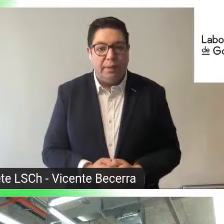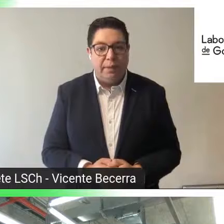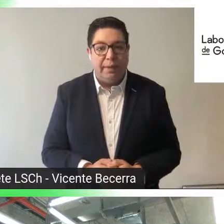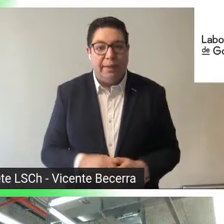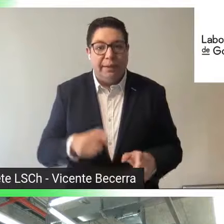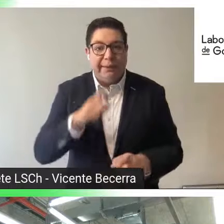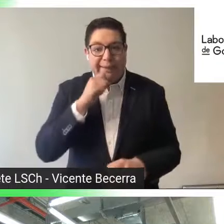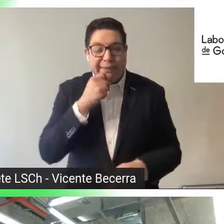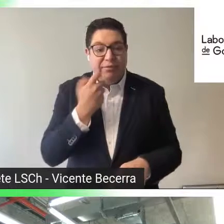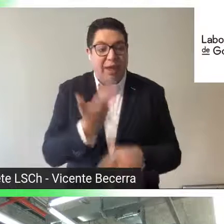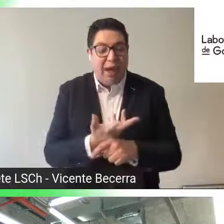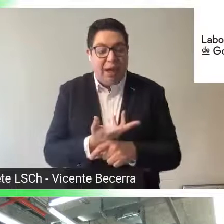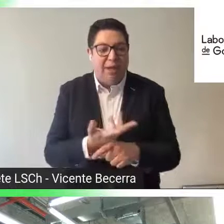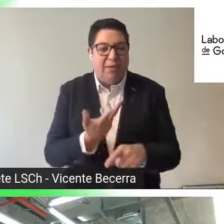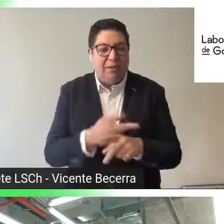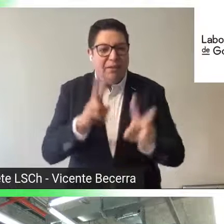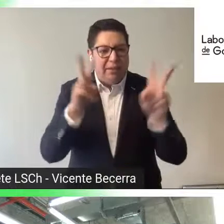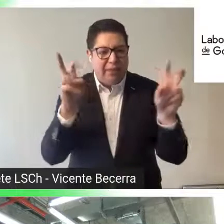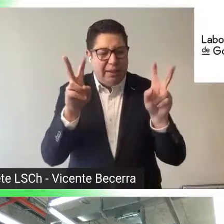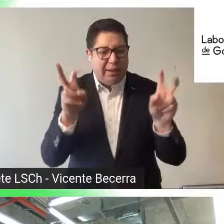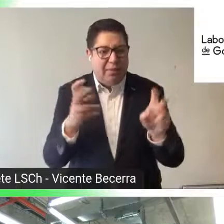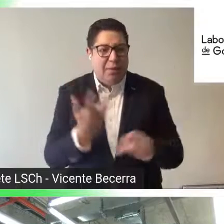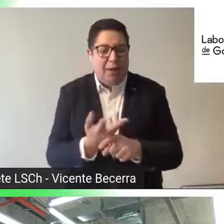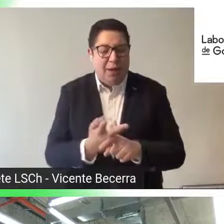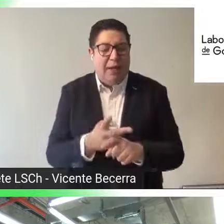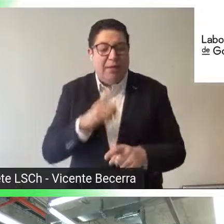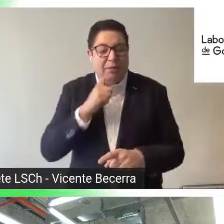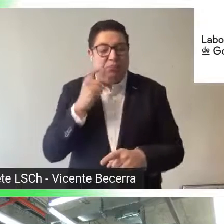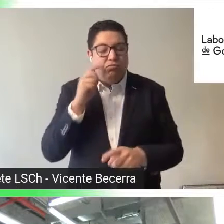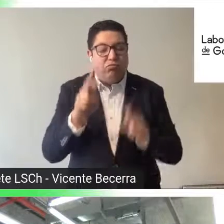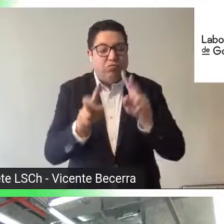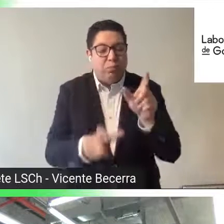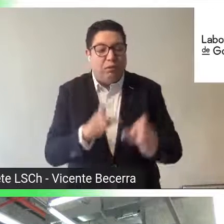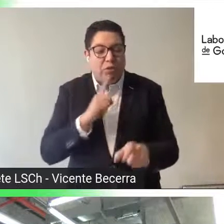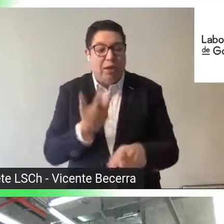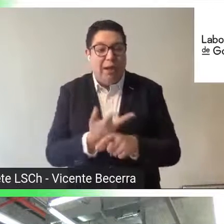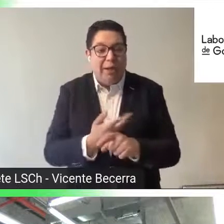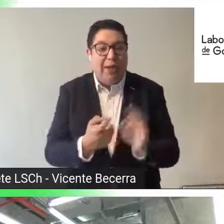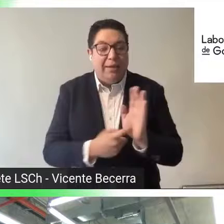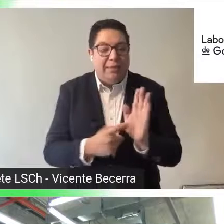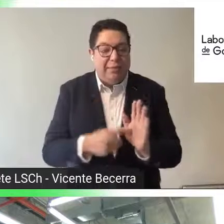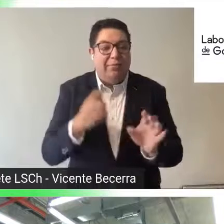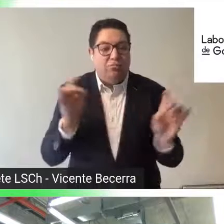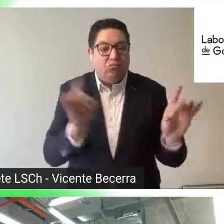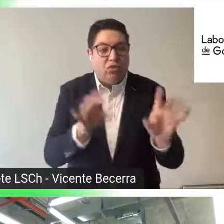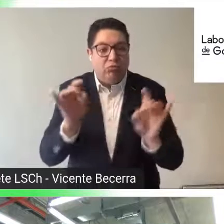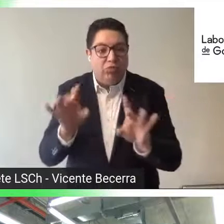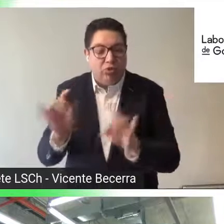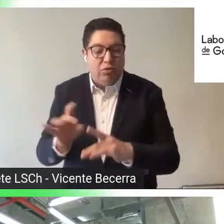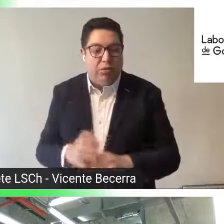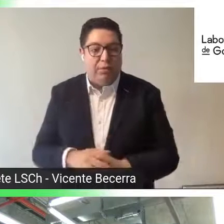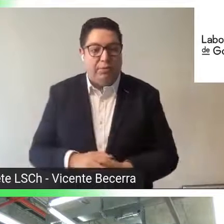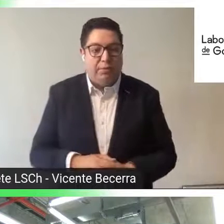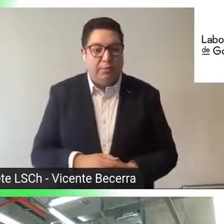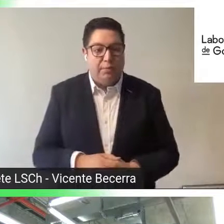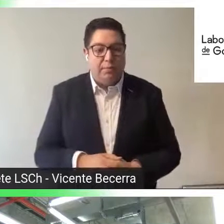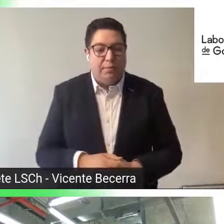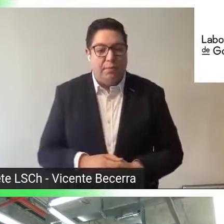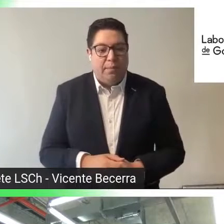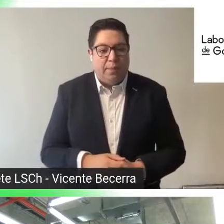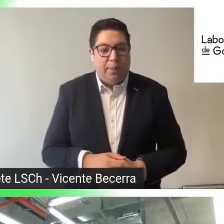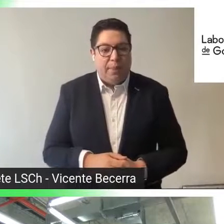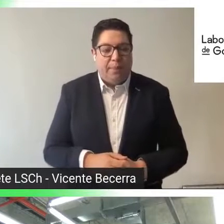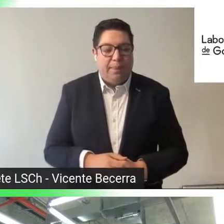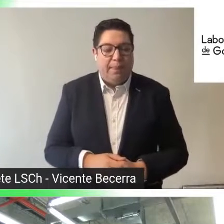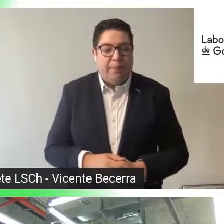Esos son elementos que yo tuve presente, pero los tuve presente porque los viví en el momento. Y en esto